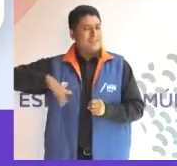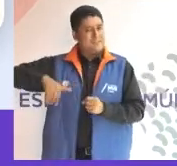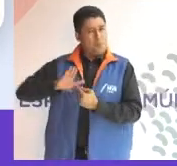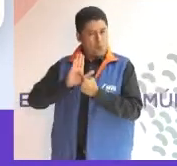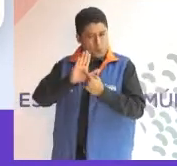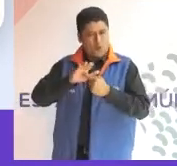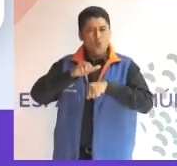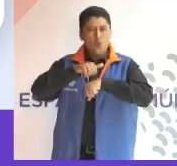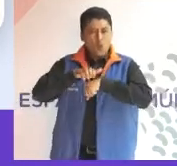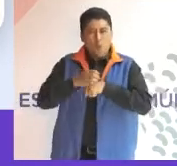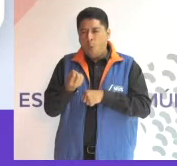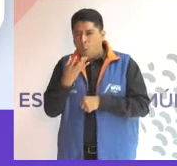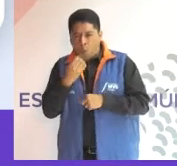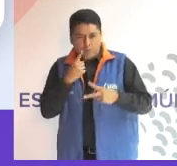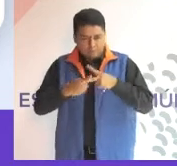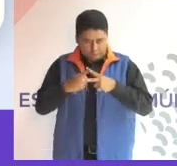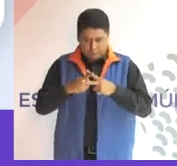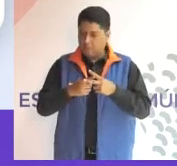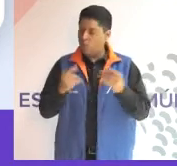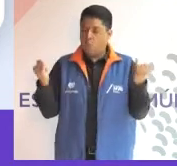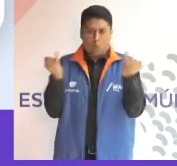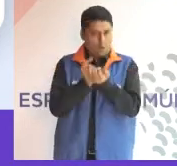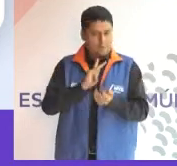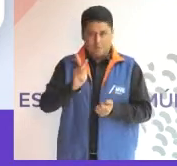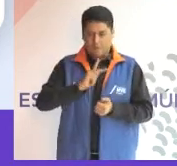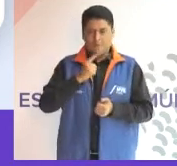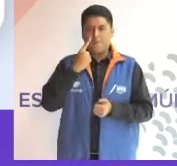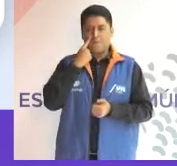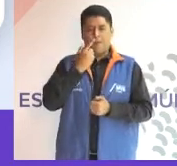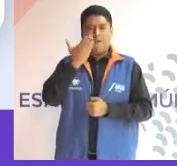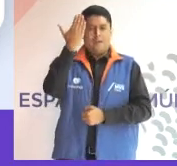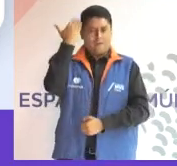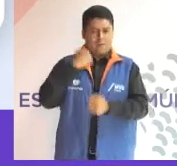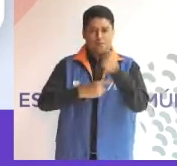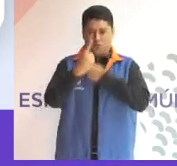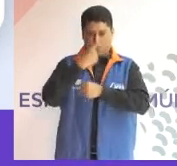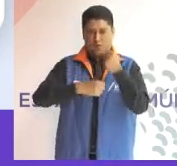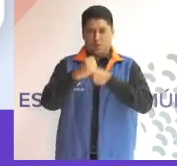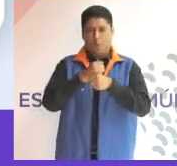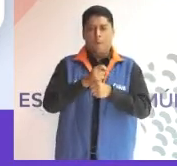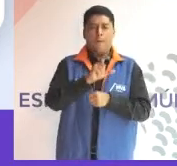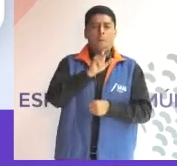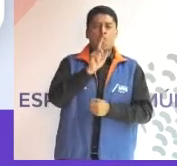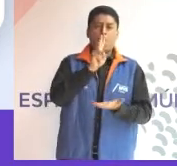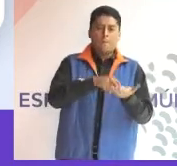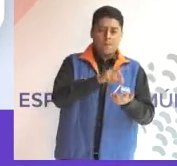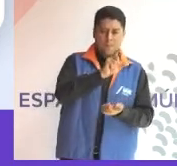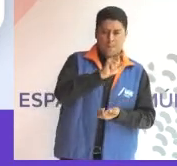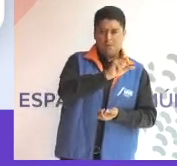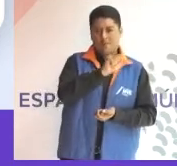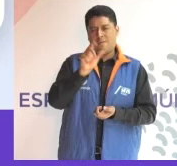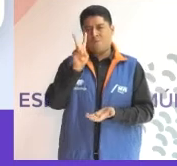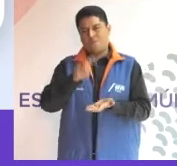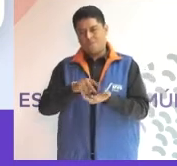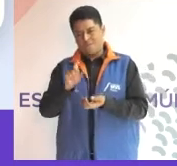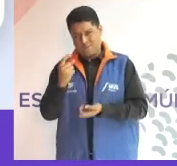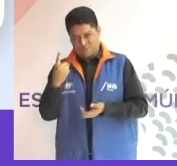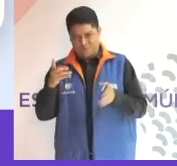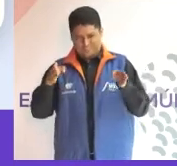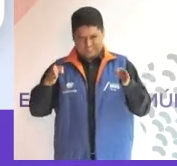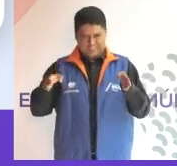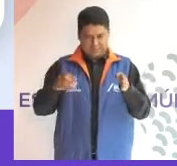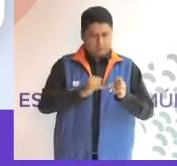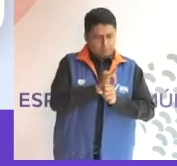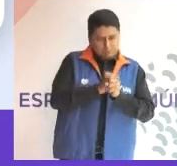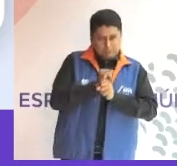comentado. Aquí para el año 2021, el año pasado que hicimos la última medición, la confianza de la